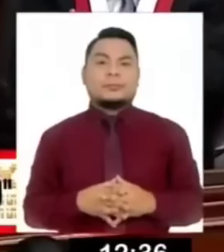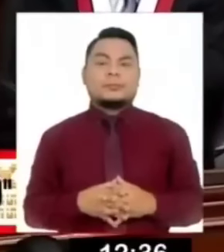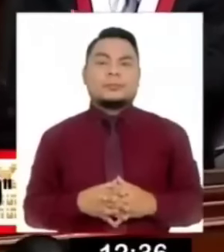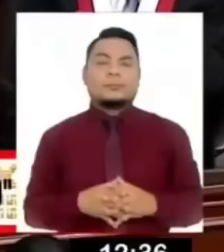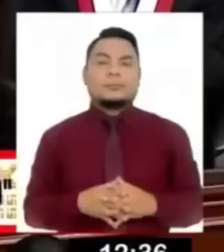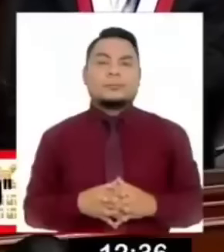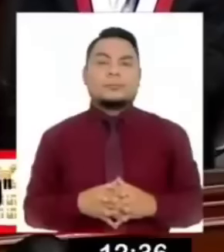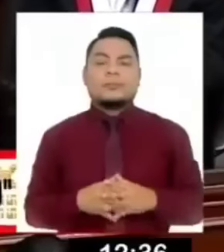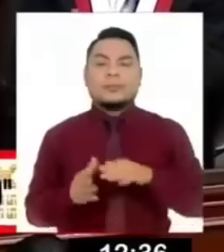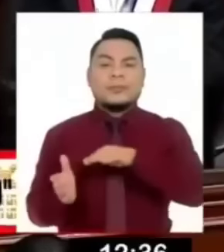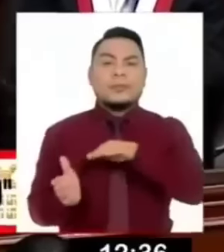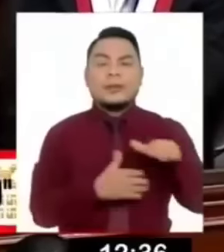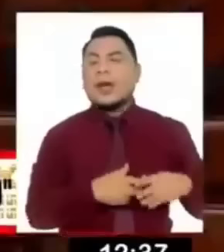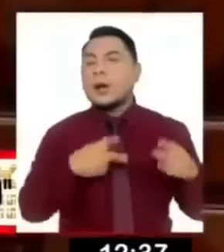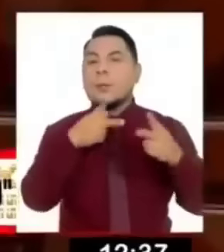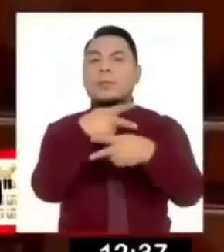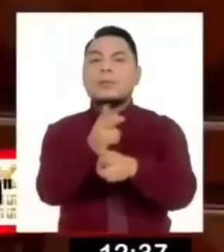Producción.